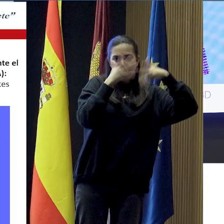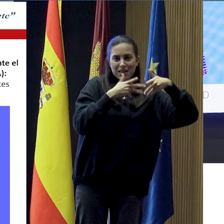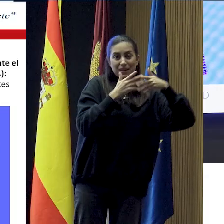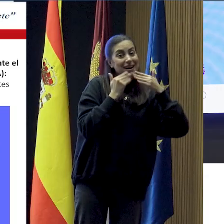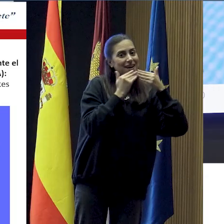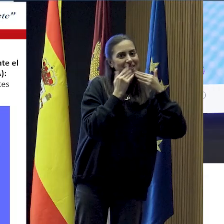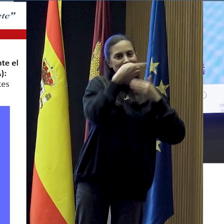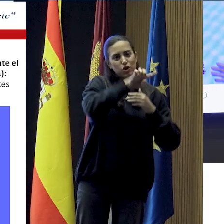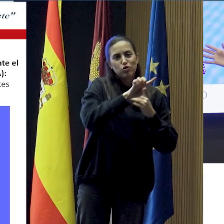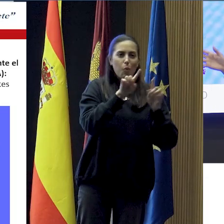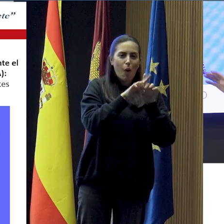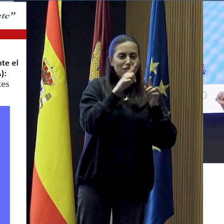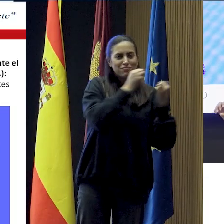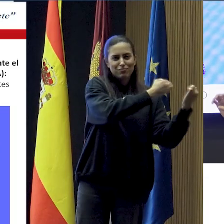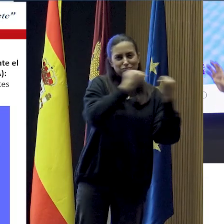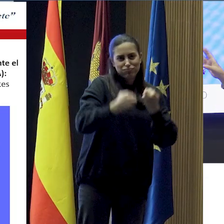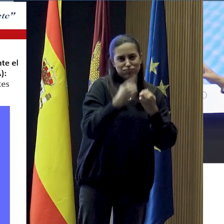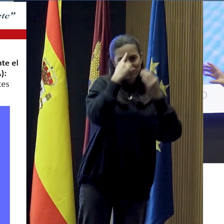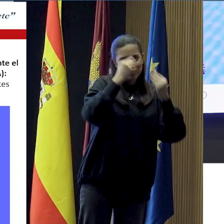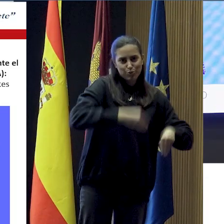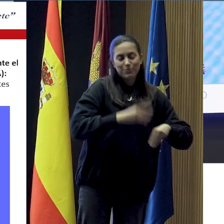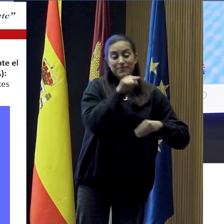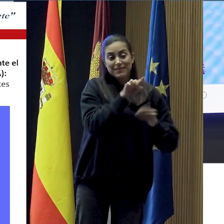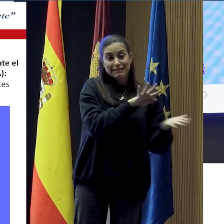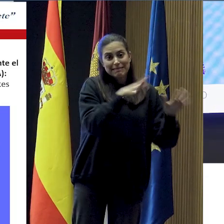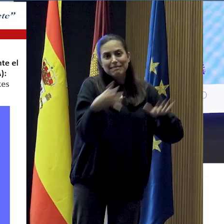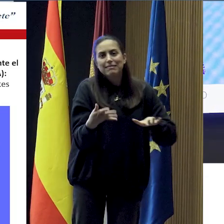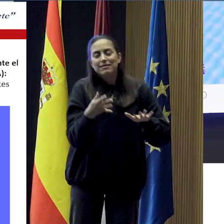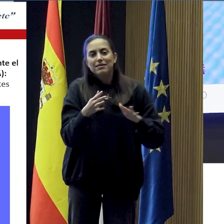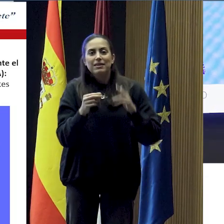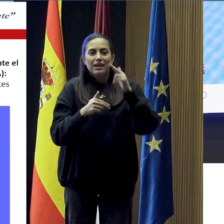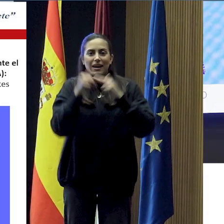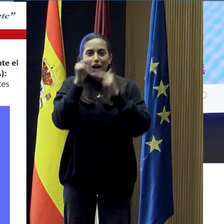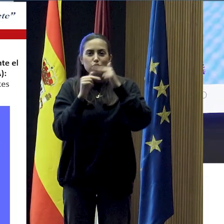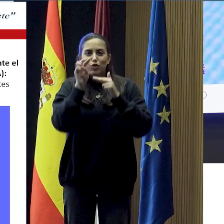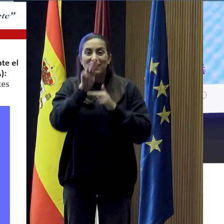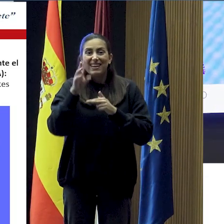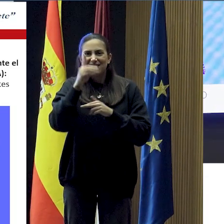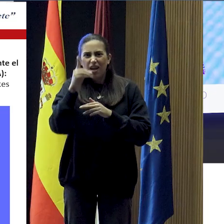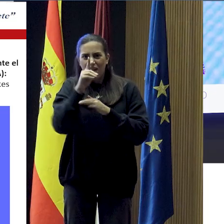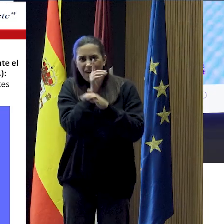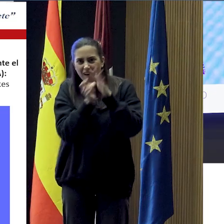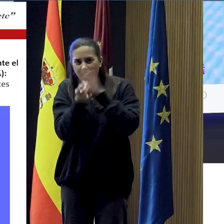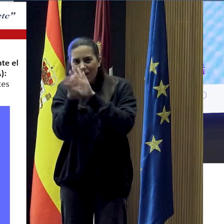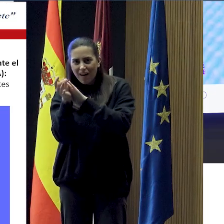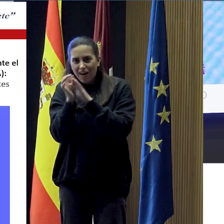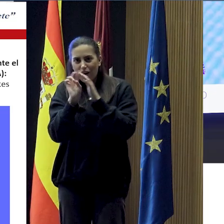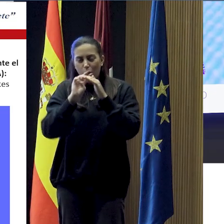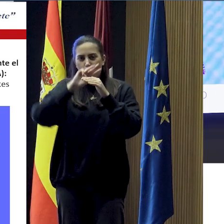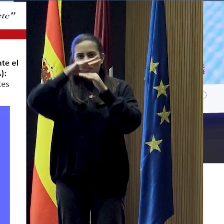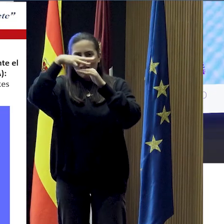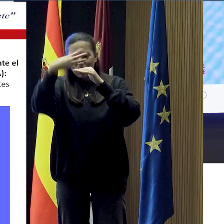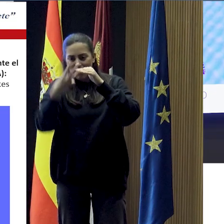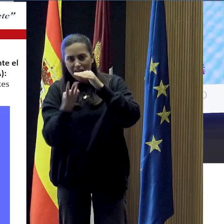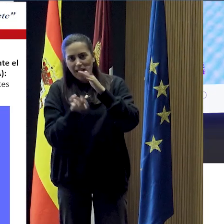son ellos los especialistas, lo que hacen es trasladar eso y hacer reconstrucciones tridimensionales. De forma que lo que vamos a